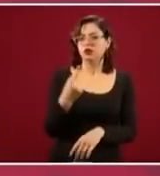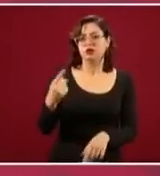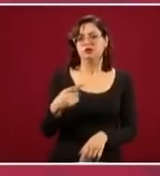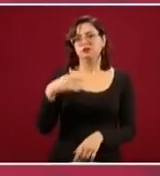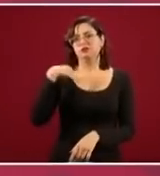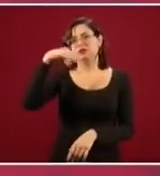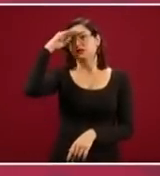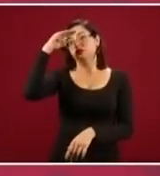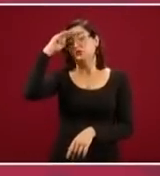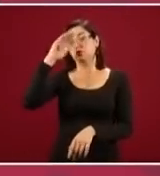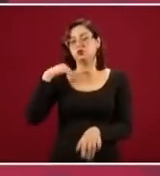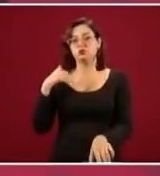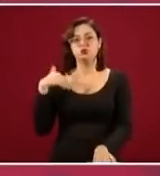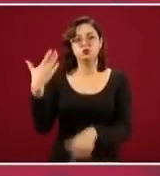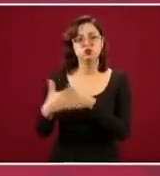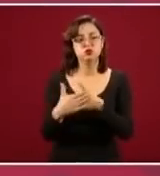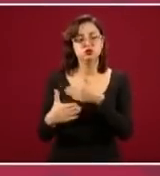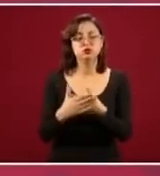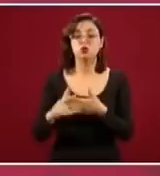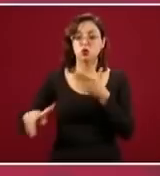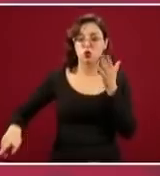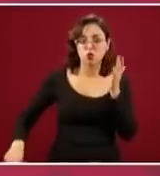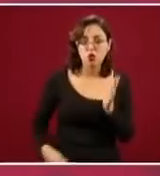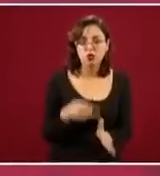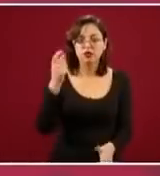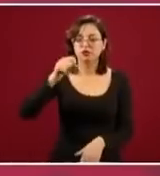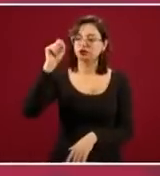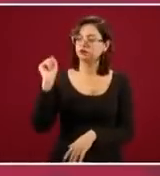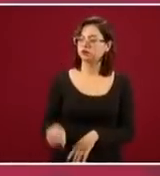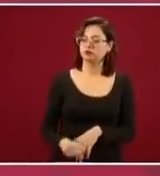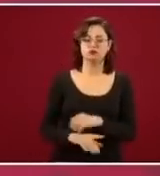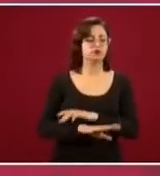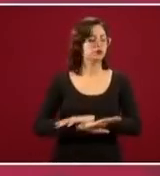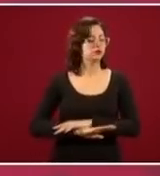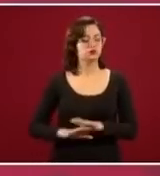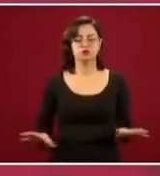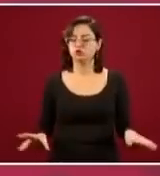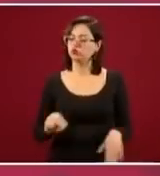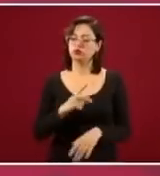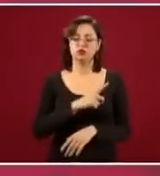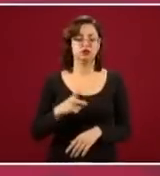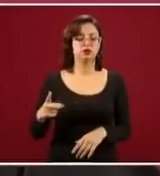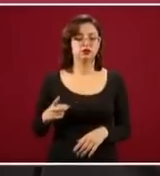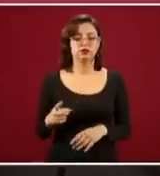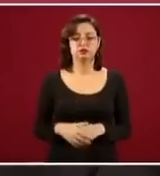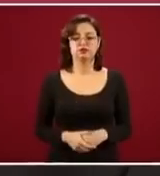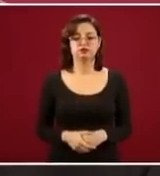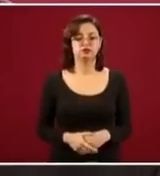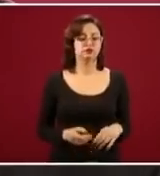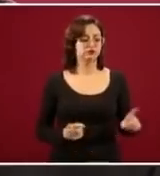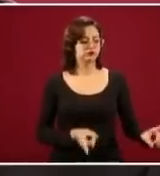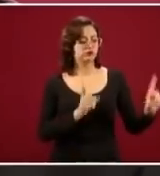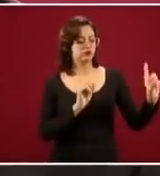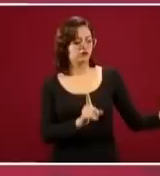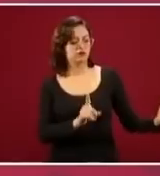el esquema, el modelo de política neoliberal. Los dos a